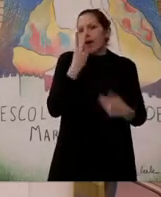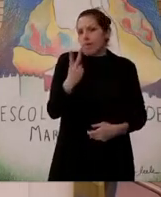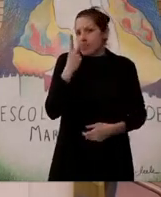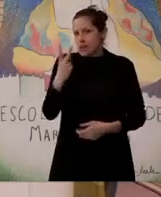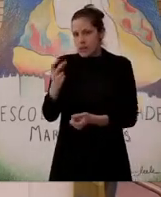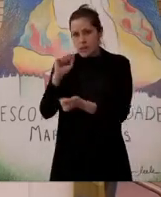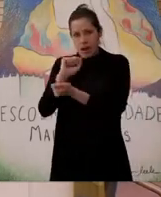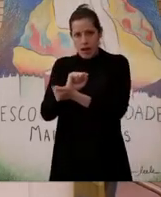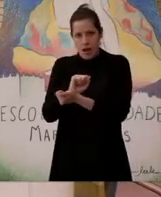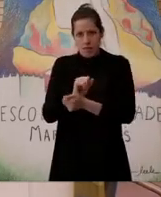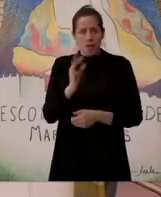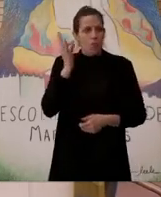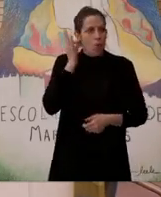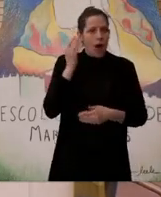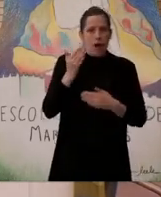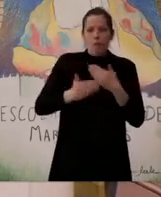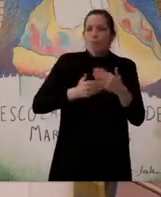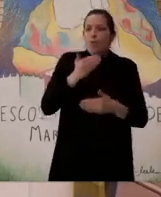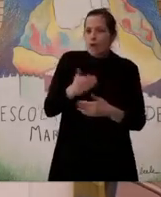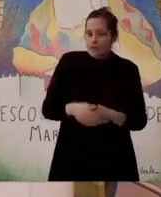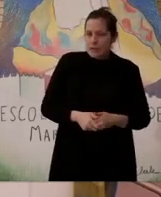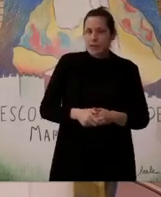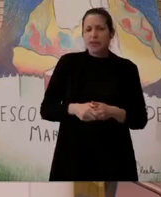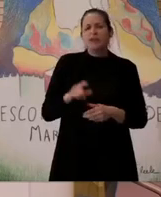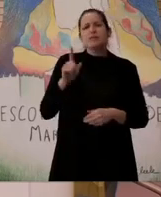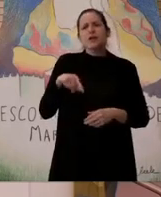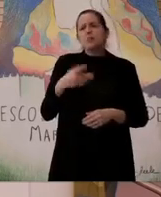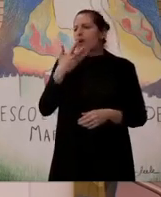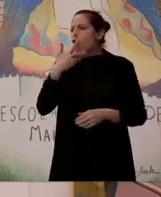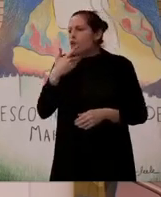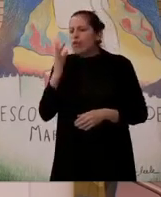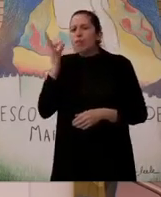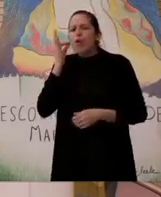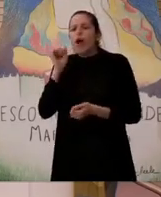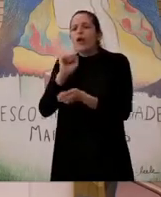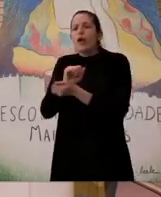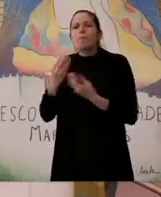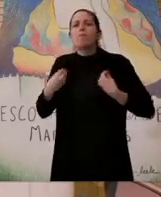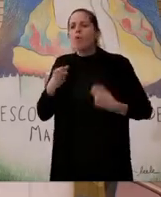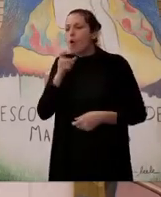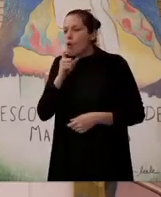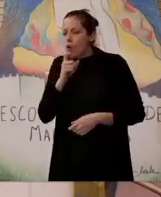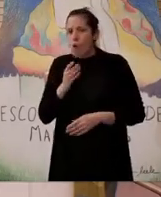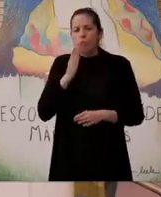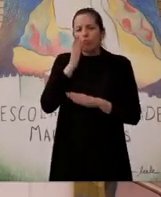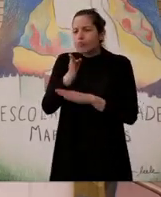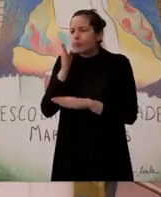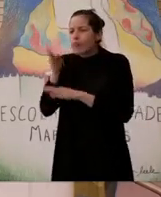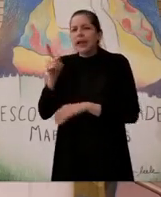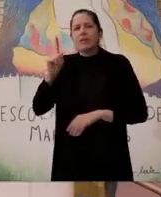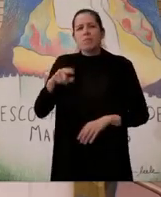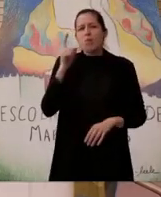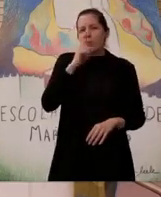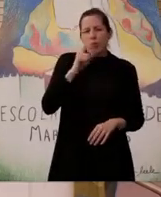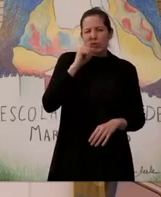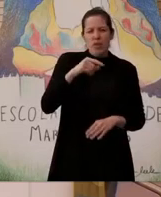mujeres desde mujeres progresistas conocer las mujeres que estaban encarceladas visitamos 50 prostíbulos de carretera